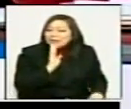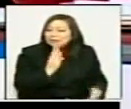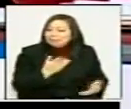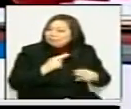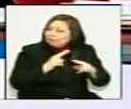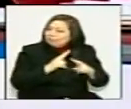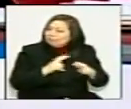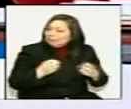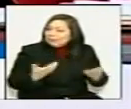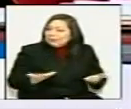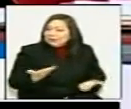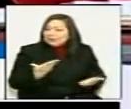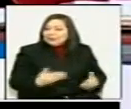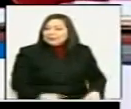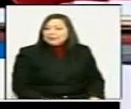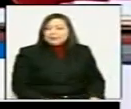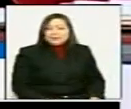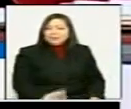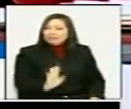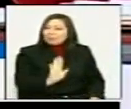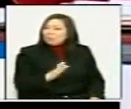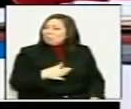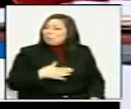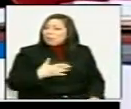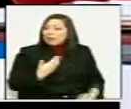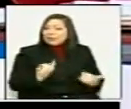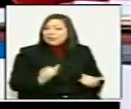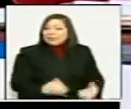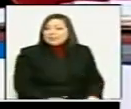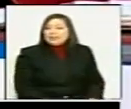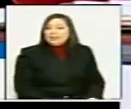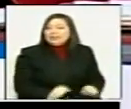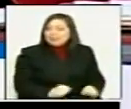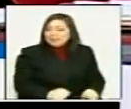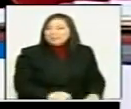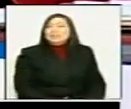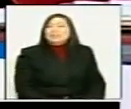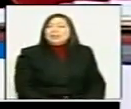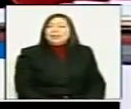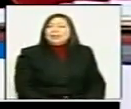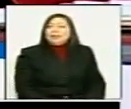escarnio de las regiones. Esta región sí defendió.